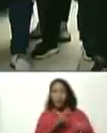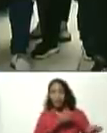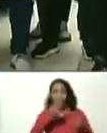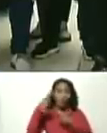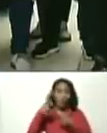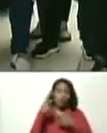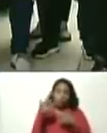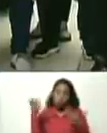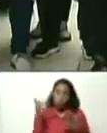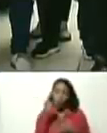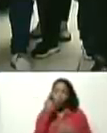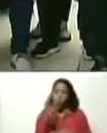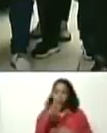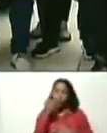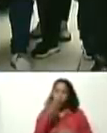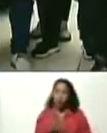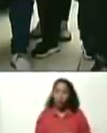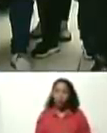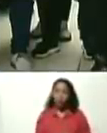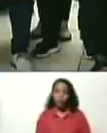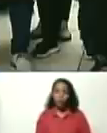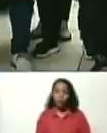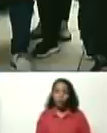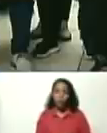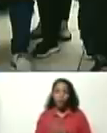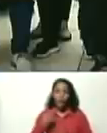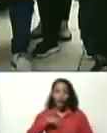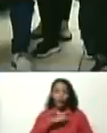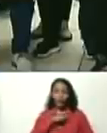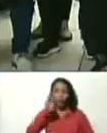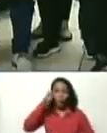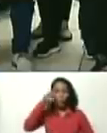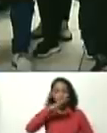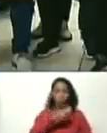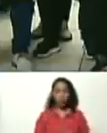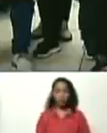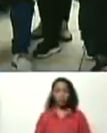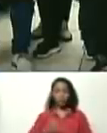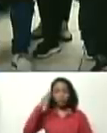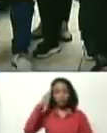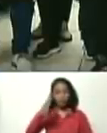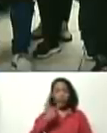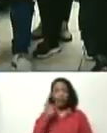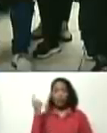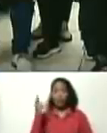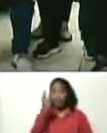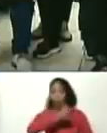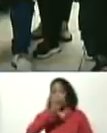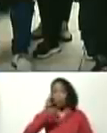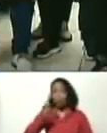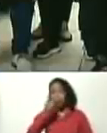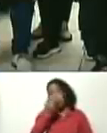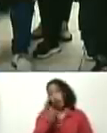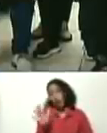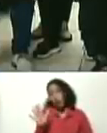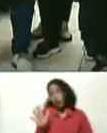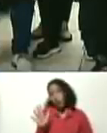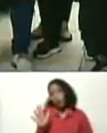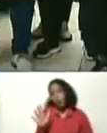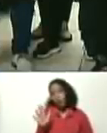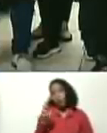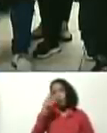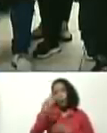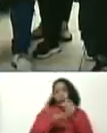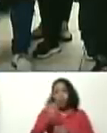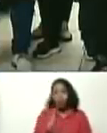pues buenas, buenas a nuestro pueblo. Miranda, y hay que decirle a la gente, bueno, échate tu